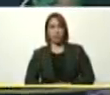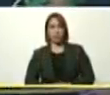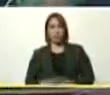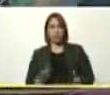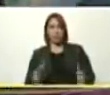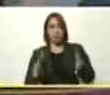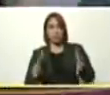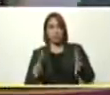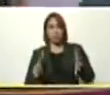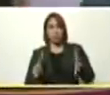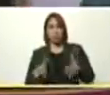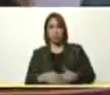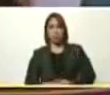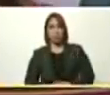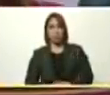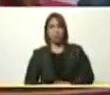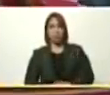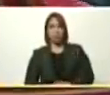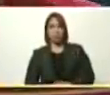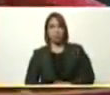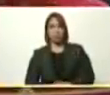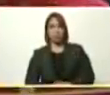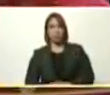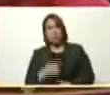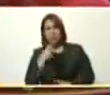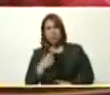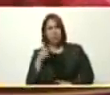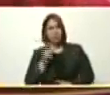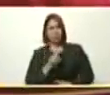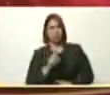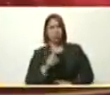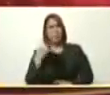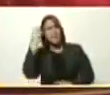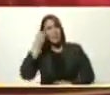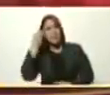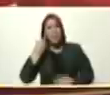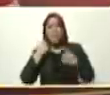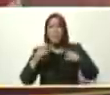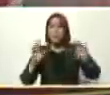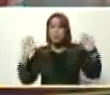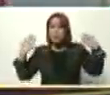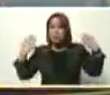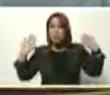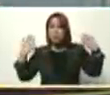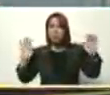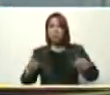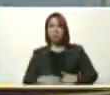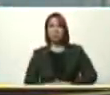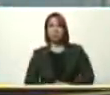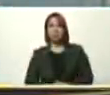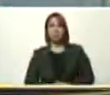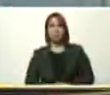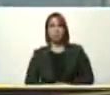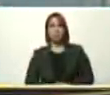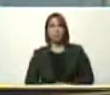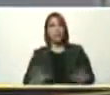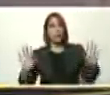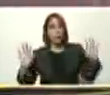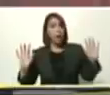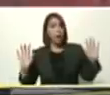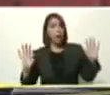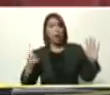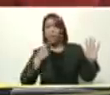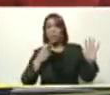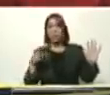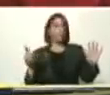Pinto dice que no, ¿tú pensabas que ibas a perder? Ah, porque él hace que no,